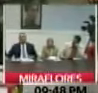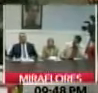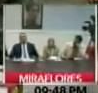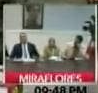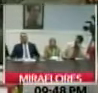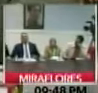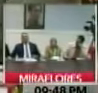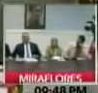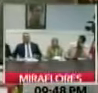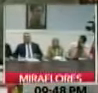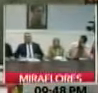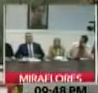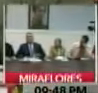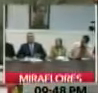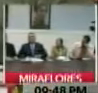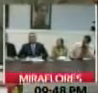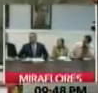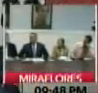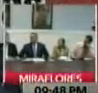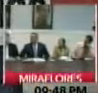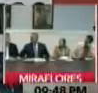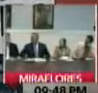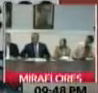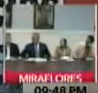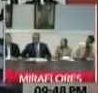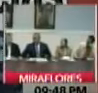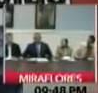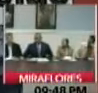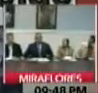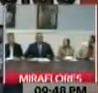Táchira. De ahorita.